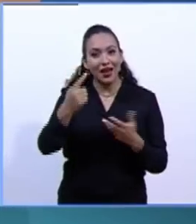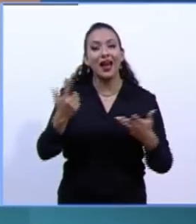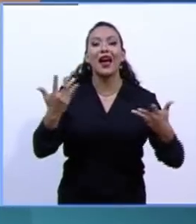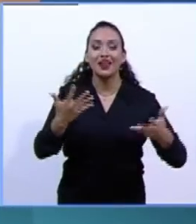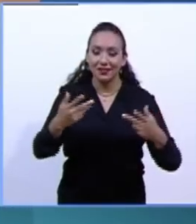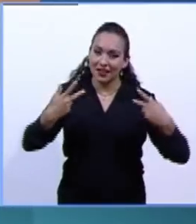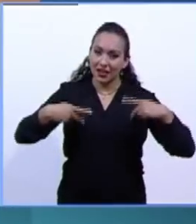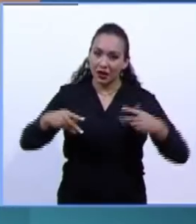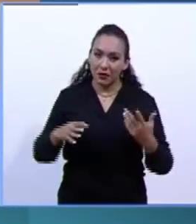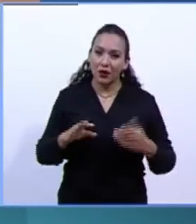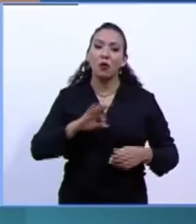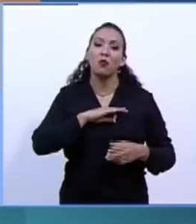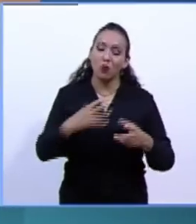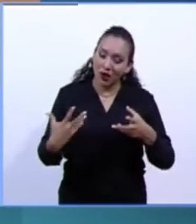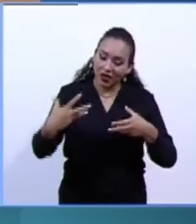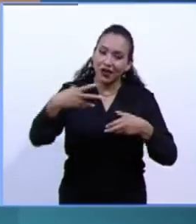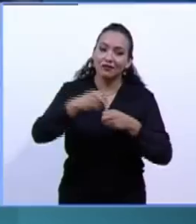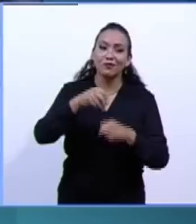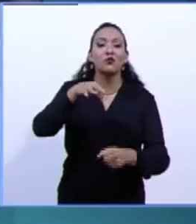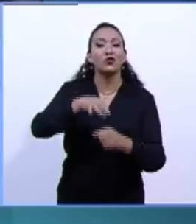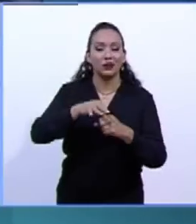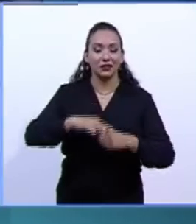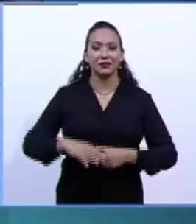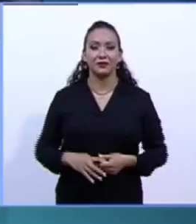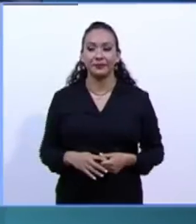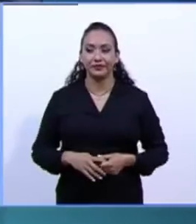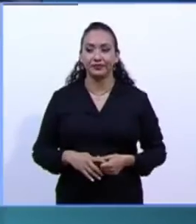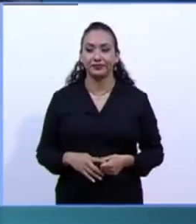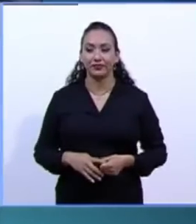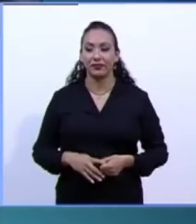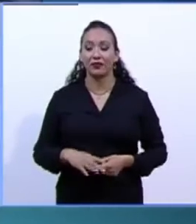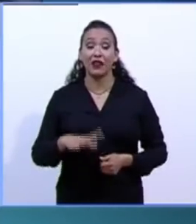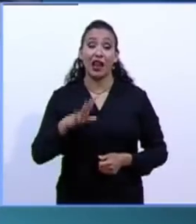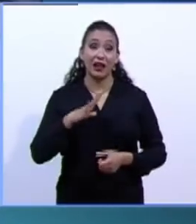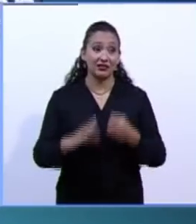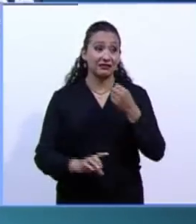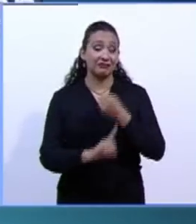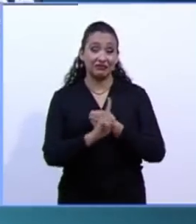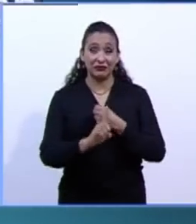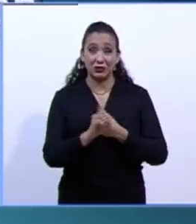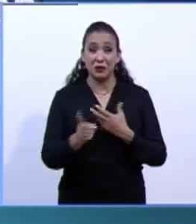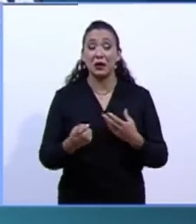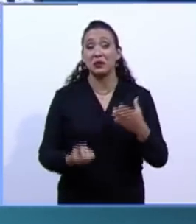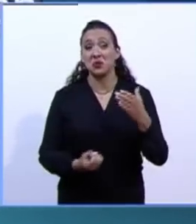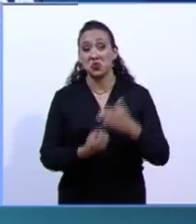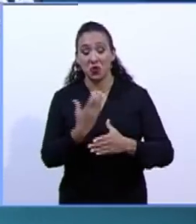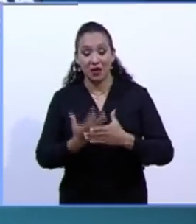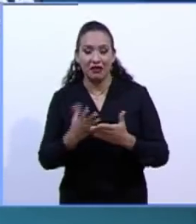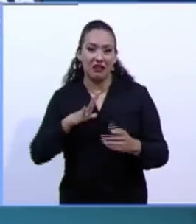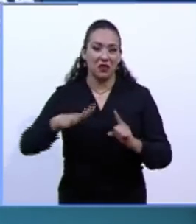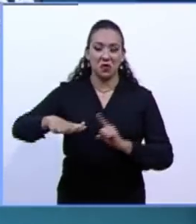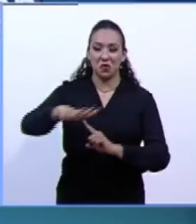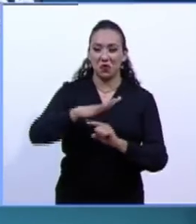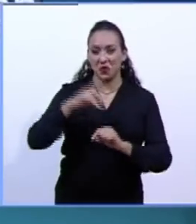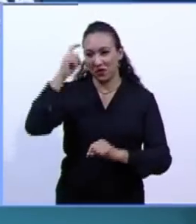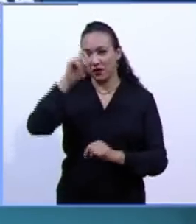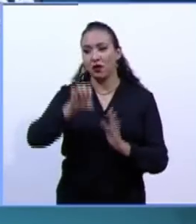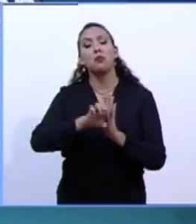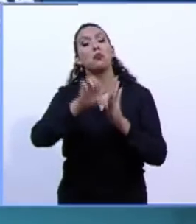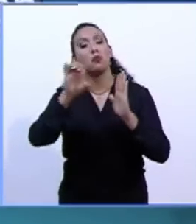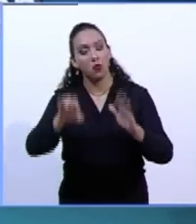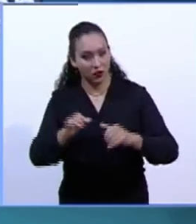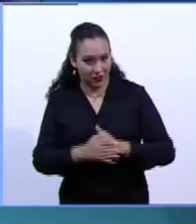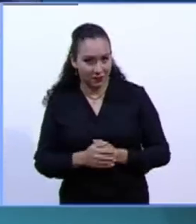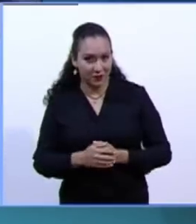una ciudadanía más inclusiva y representativa. Enfrentamos nuevos desafíos vinculados con muchas situaciones, ¿no? Por un lado,